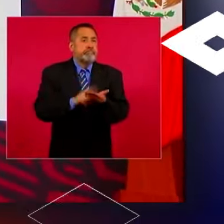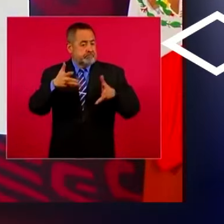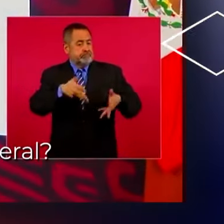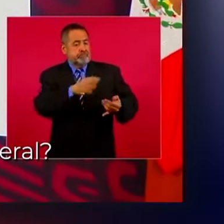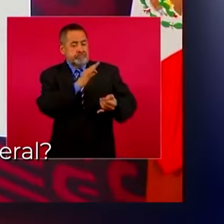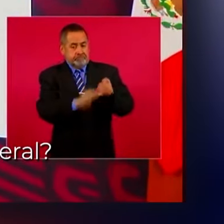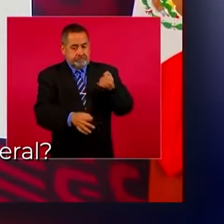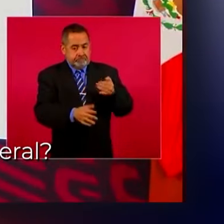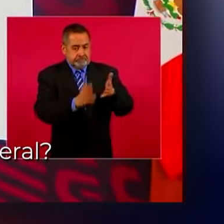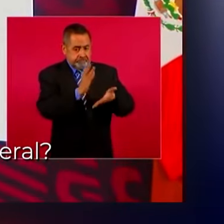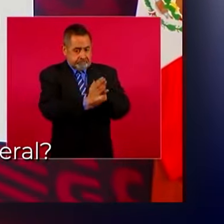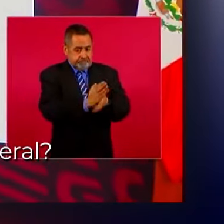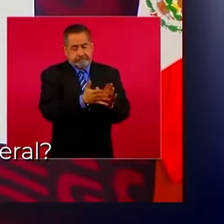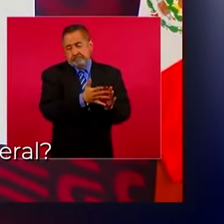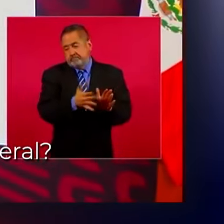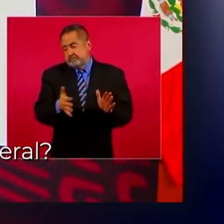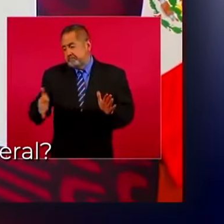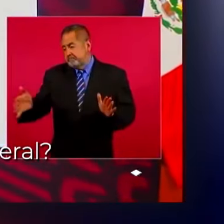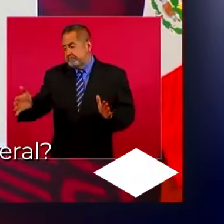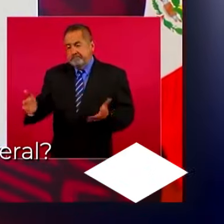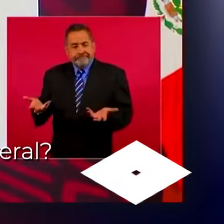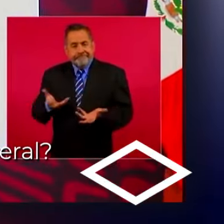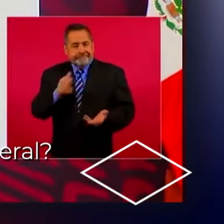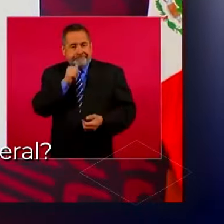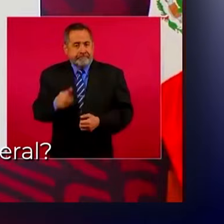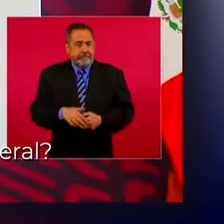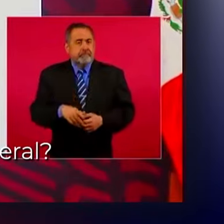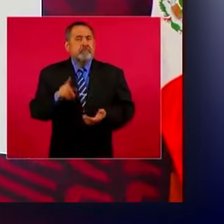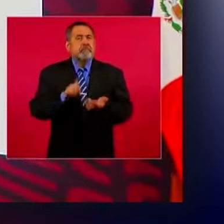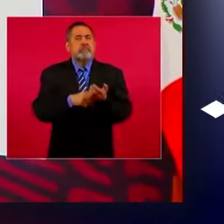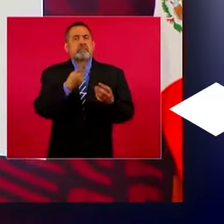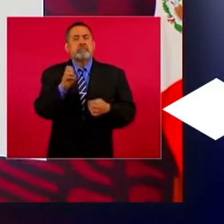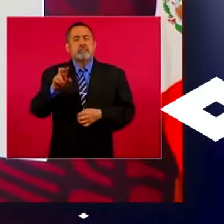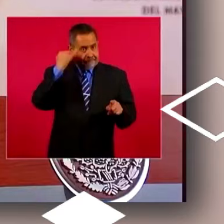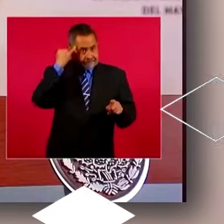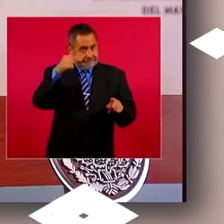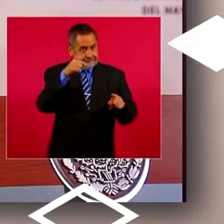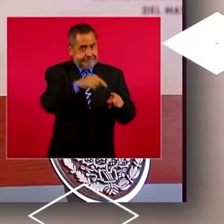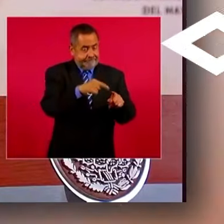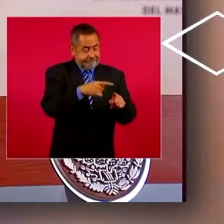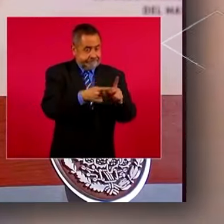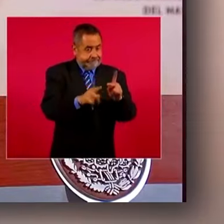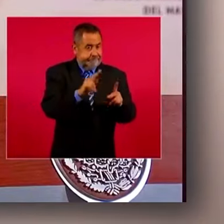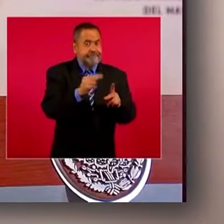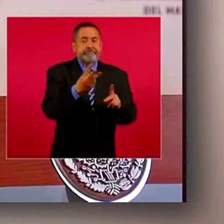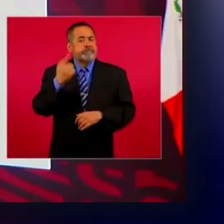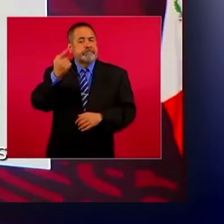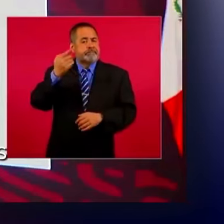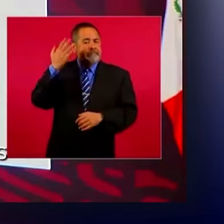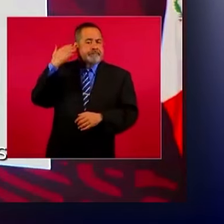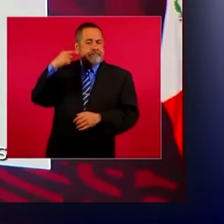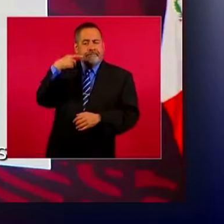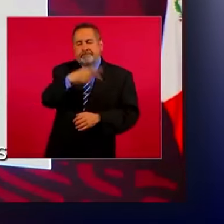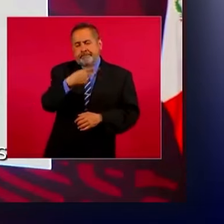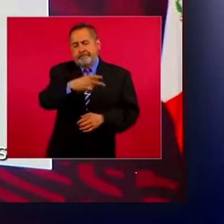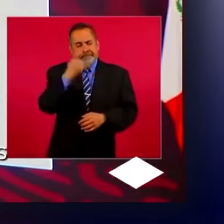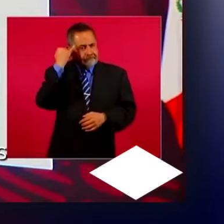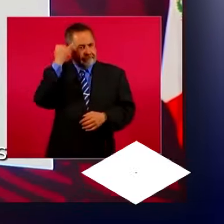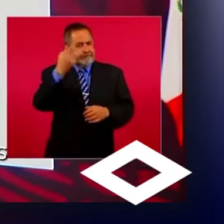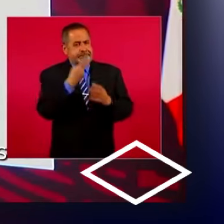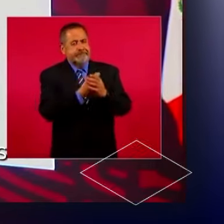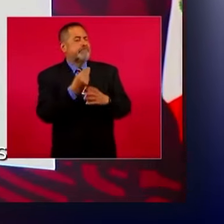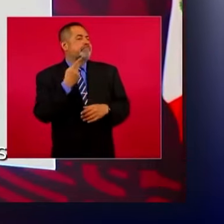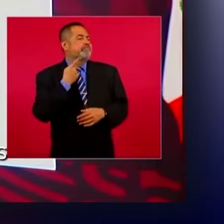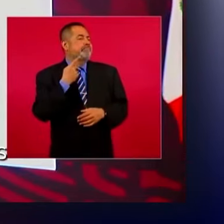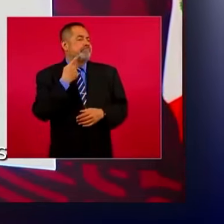1982. ¿Cuándo inicia el periodo neoliberal? 1983. Porque la política de los